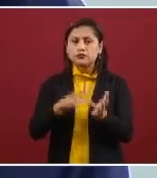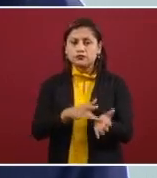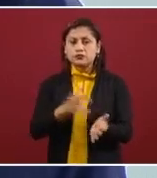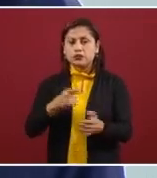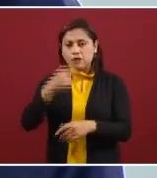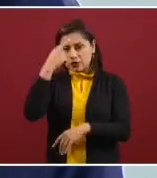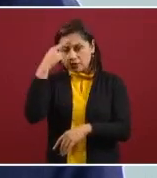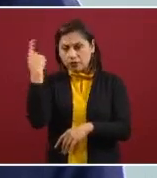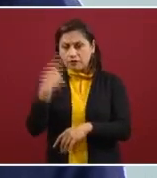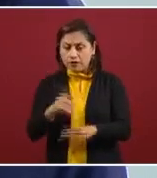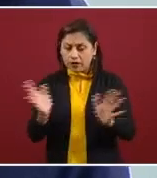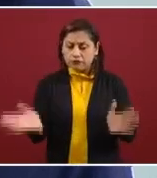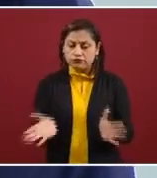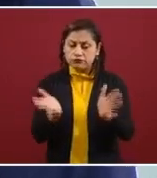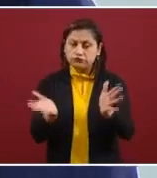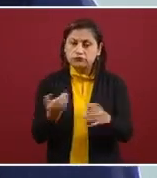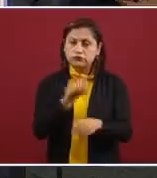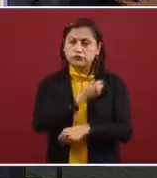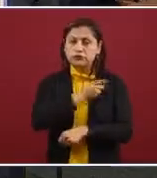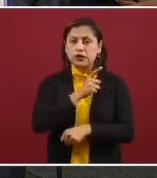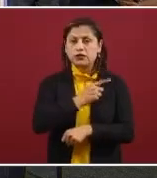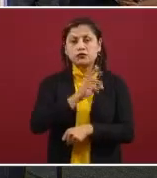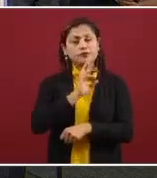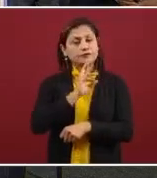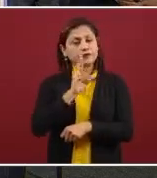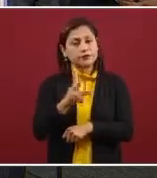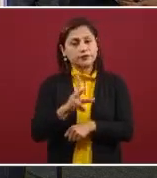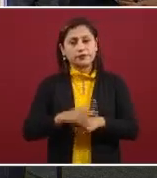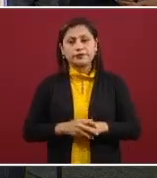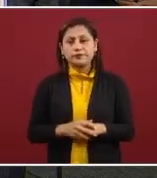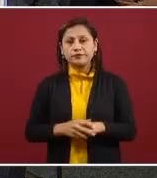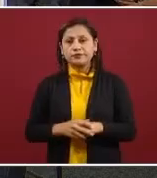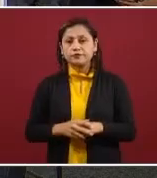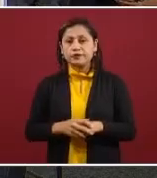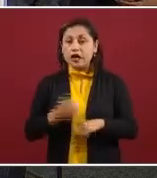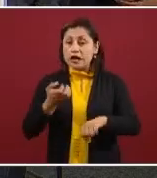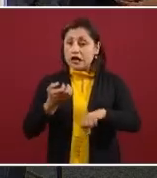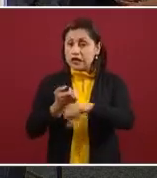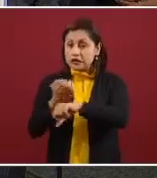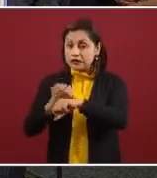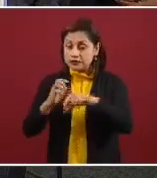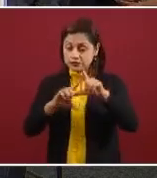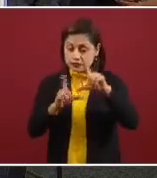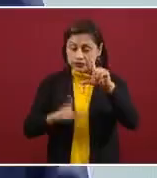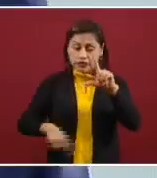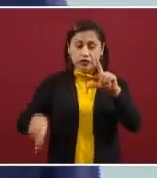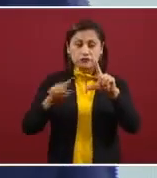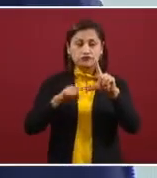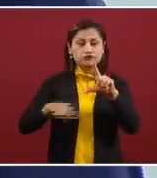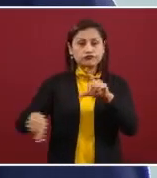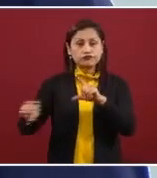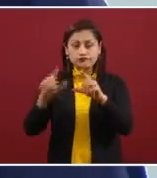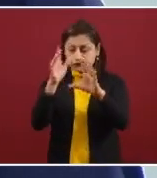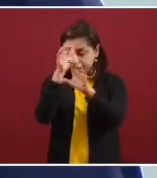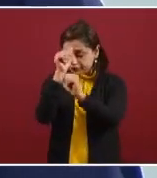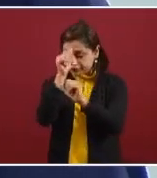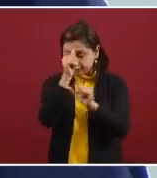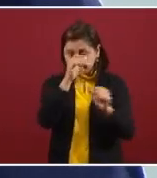sistema nacional de salud. Acuerdo con los estados, comunicación y